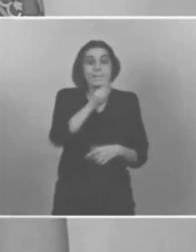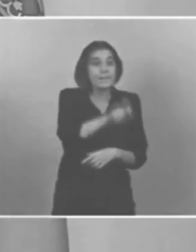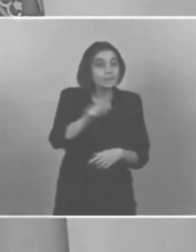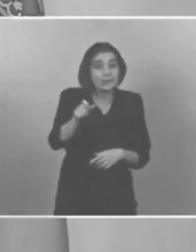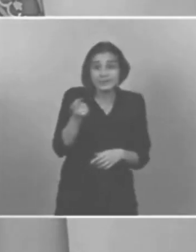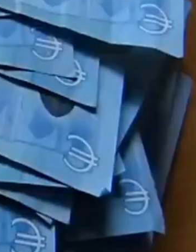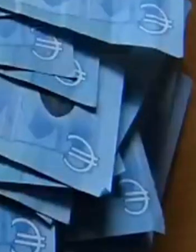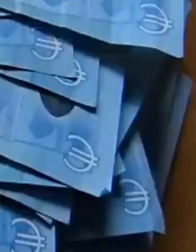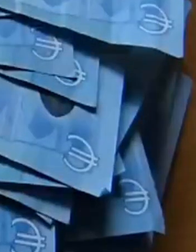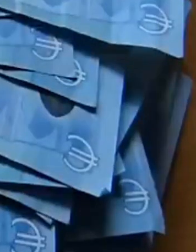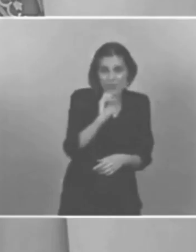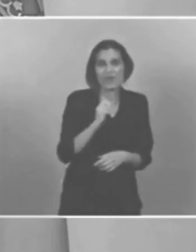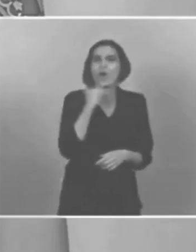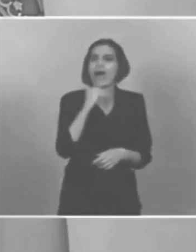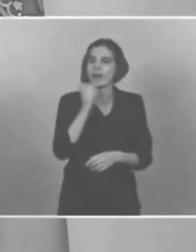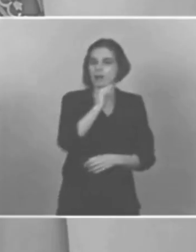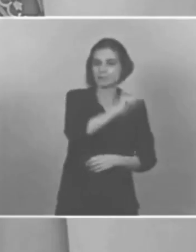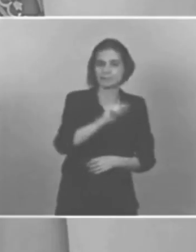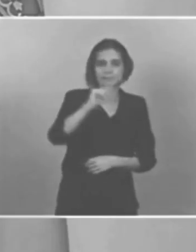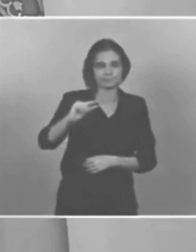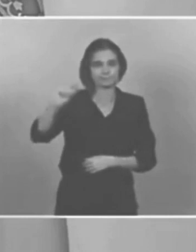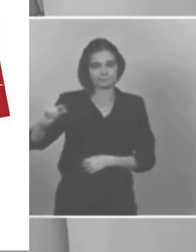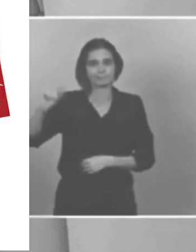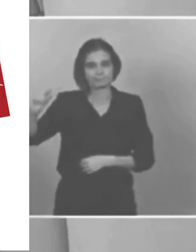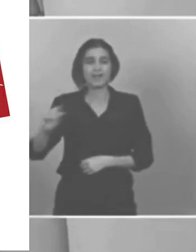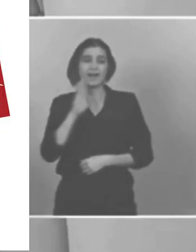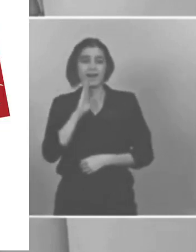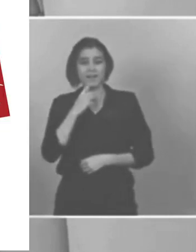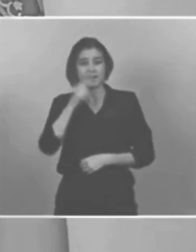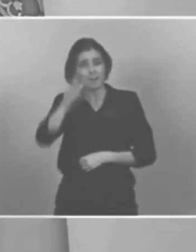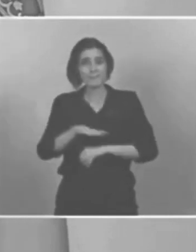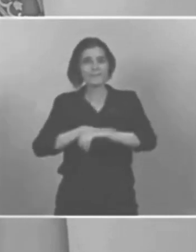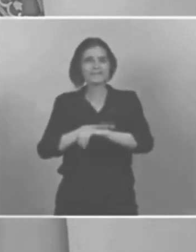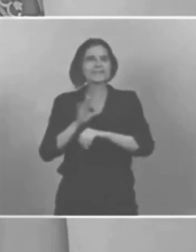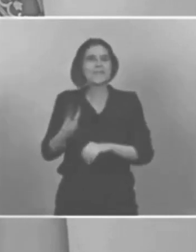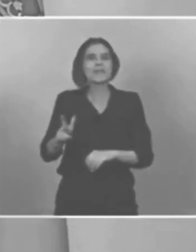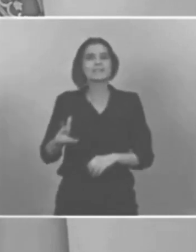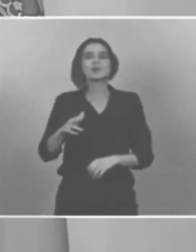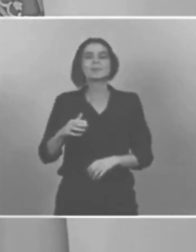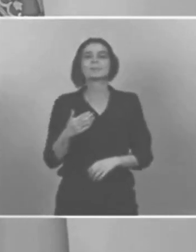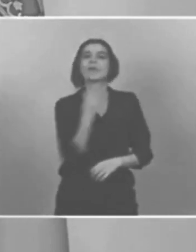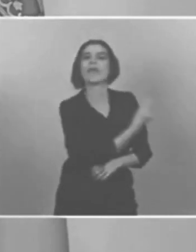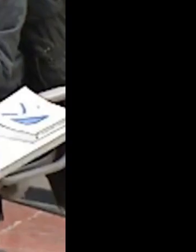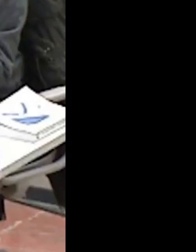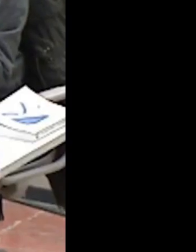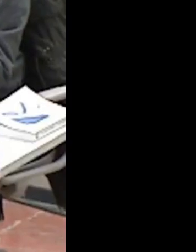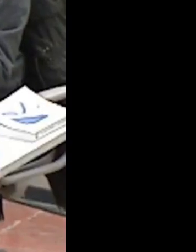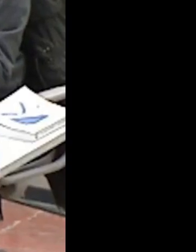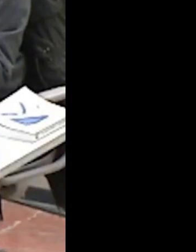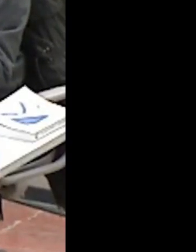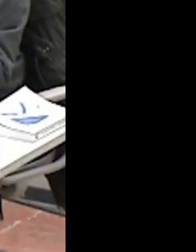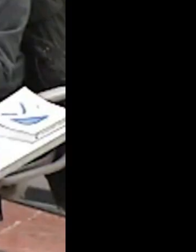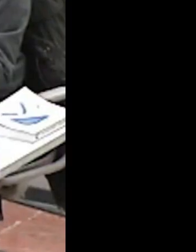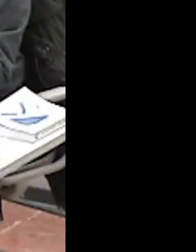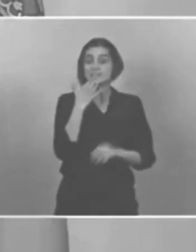su familia le corresponderán 338 euros mensuales. Es otra mentira. Basta para comprobarlo con que introduzca sus datos en